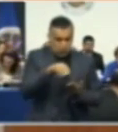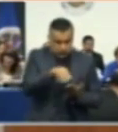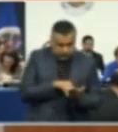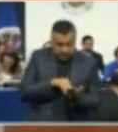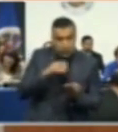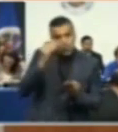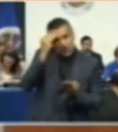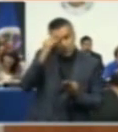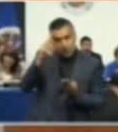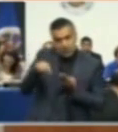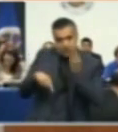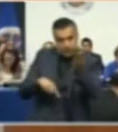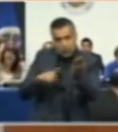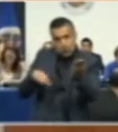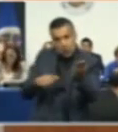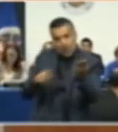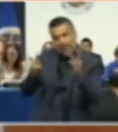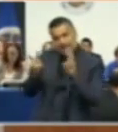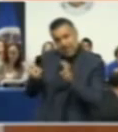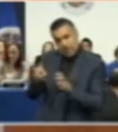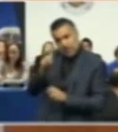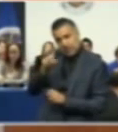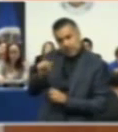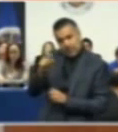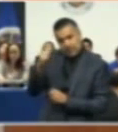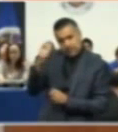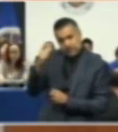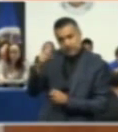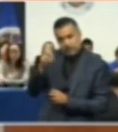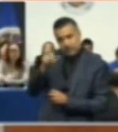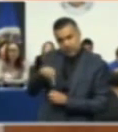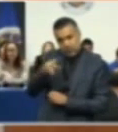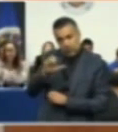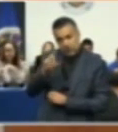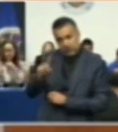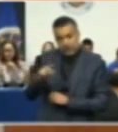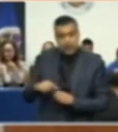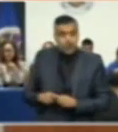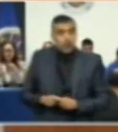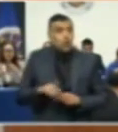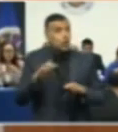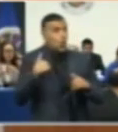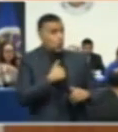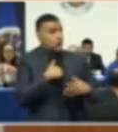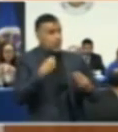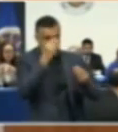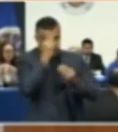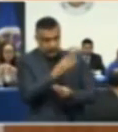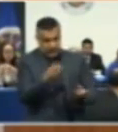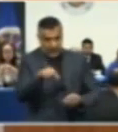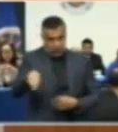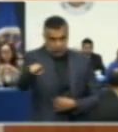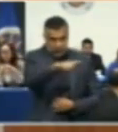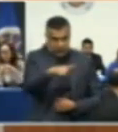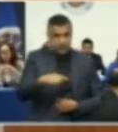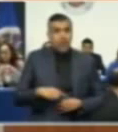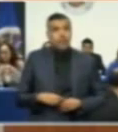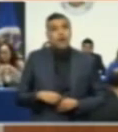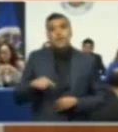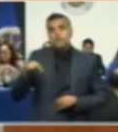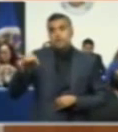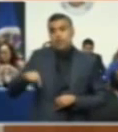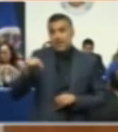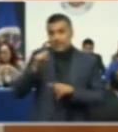con relación a este tema. Ahora bien, lo que nosotros queremos señalar ante ustedes, señores comisionados, es que